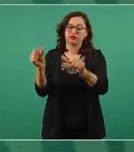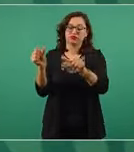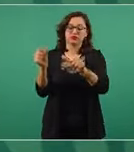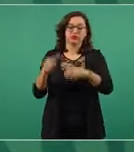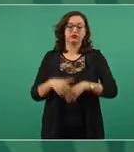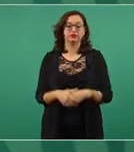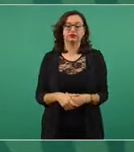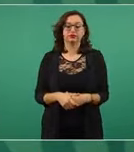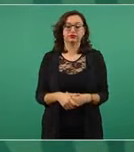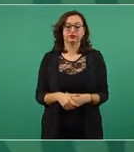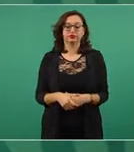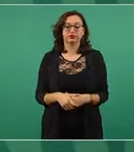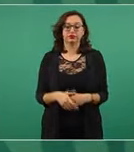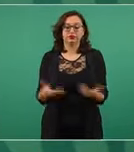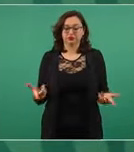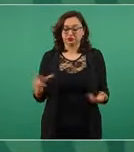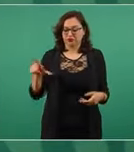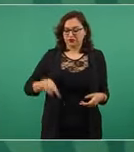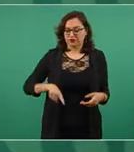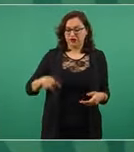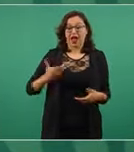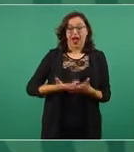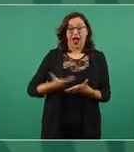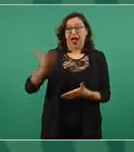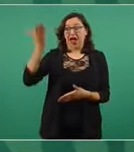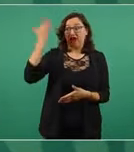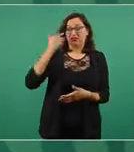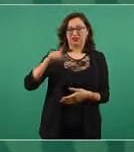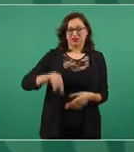Antes el gobierno estaba ensimismado,